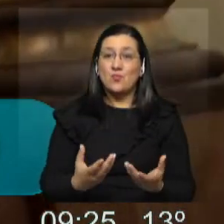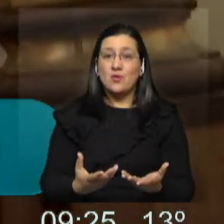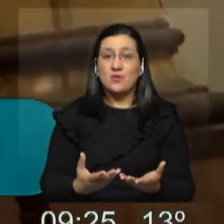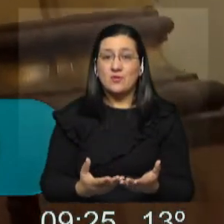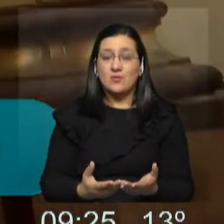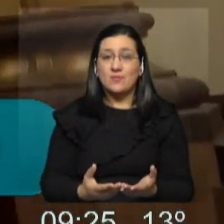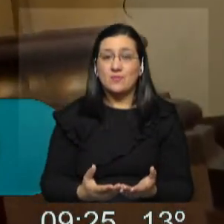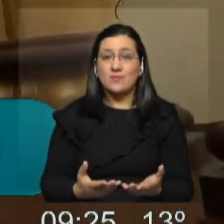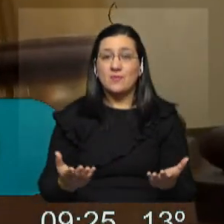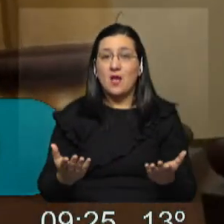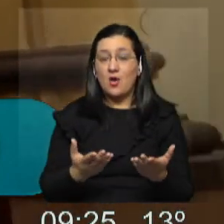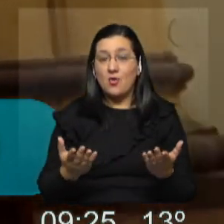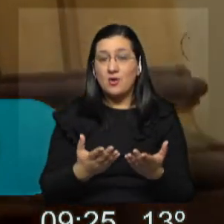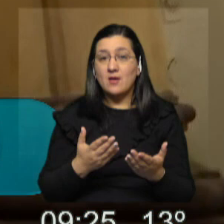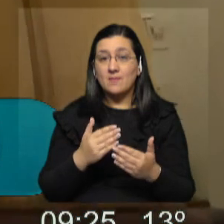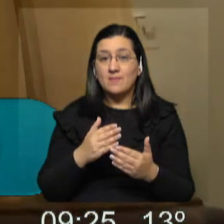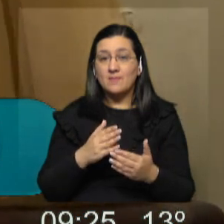de San Pancracio. Y